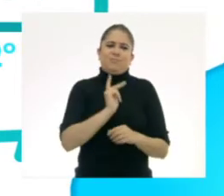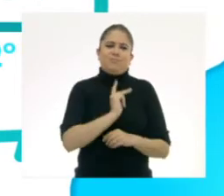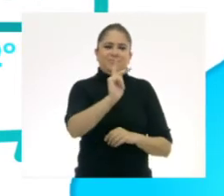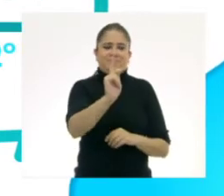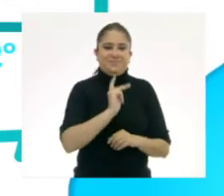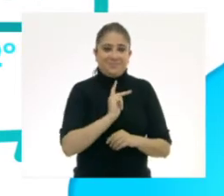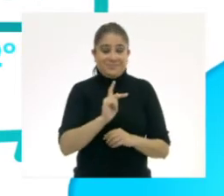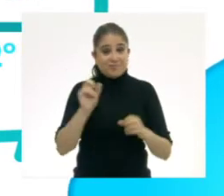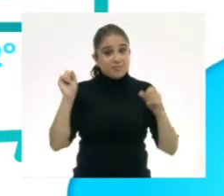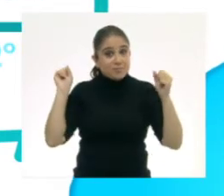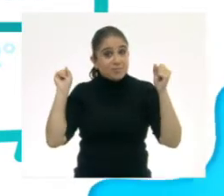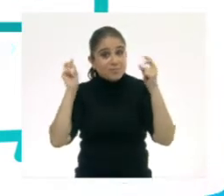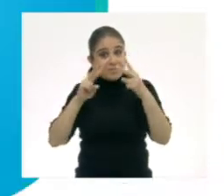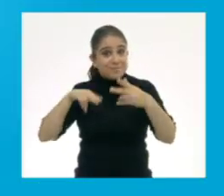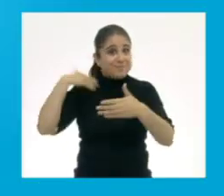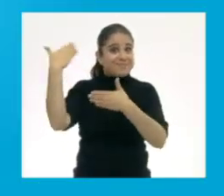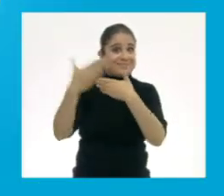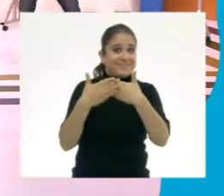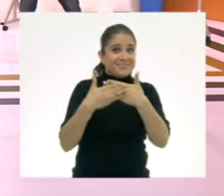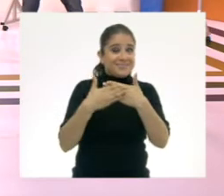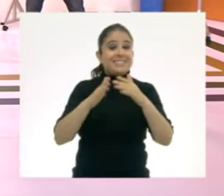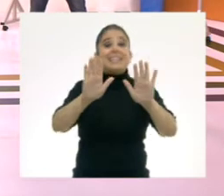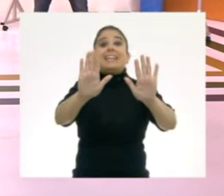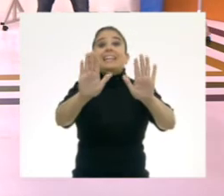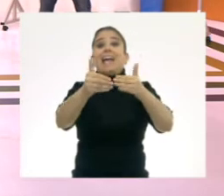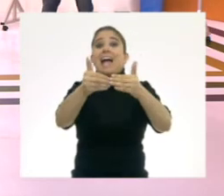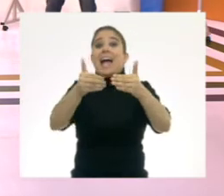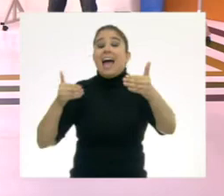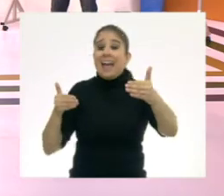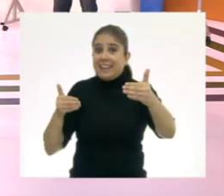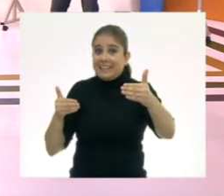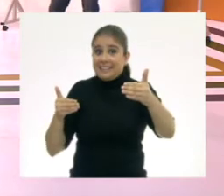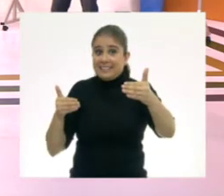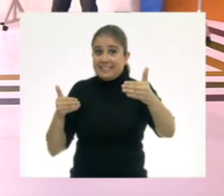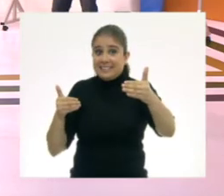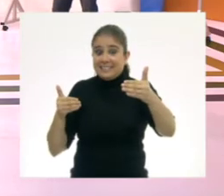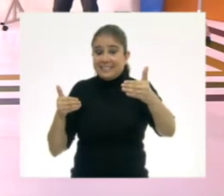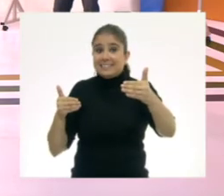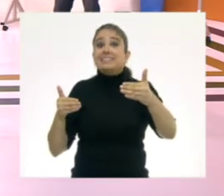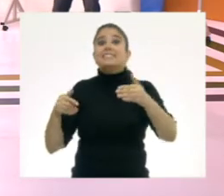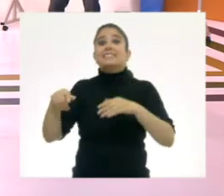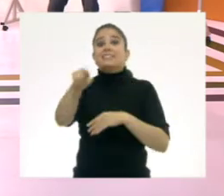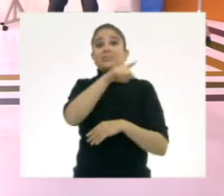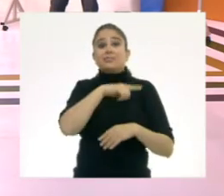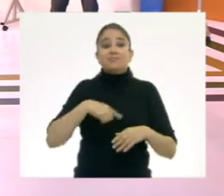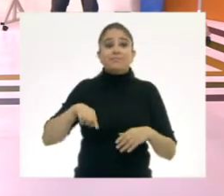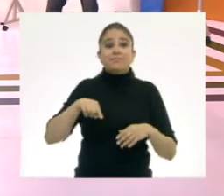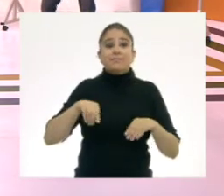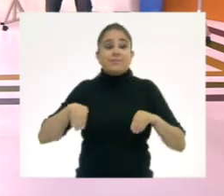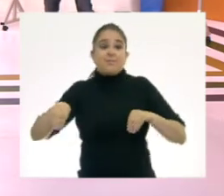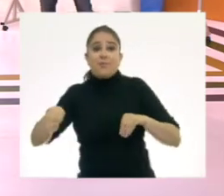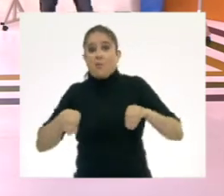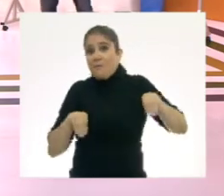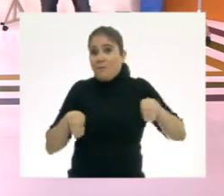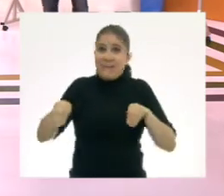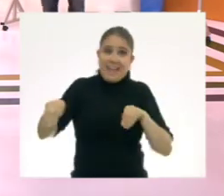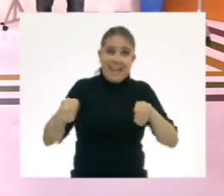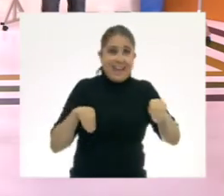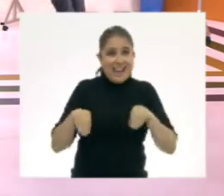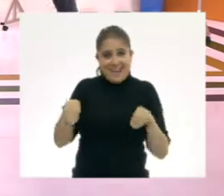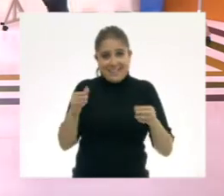nosotros. Nos vemos hasta la próxima. Pero antes, ¿sabes qué, maestro? Vamos a